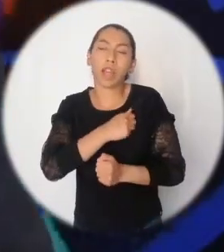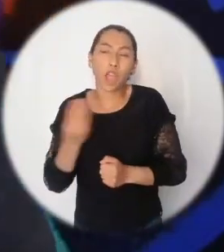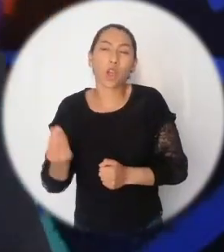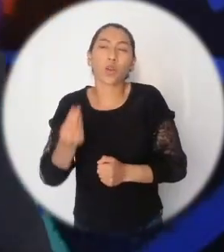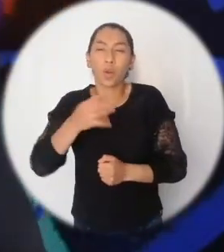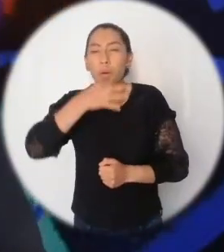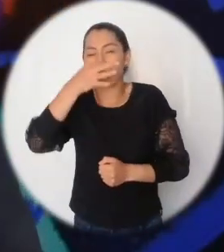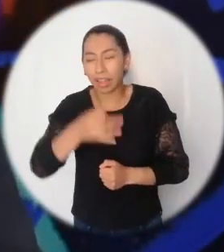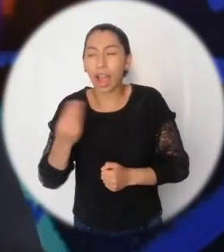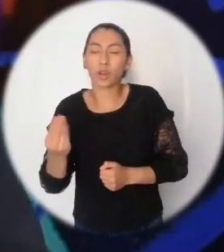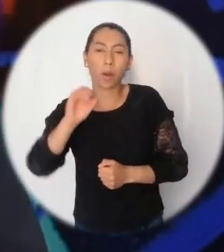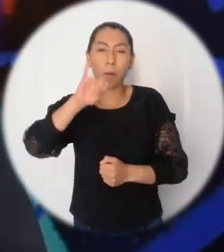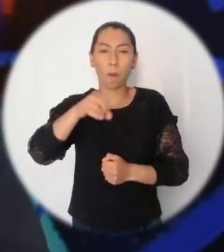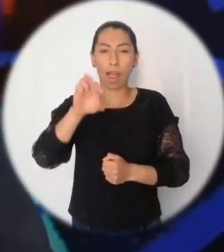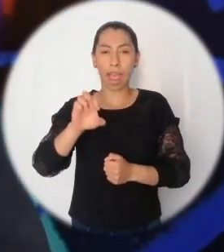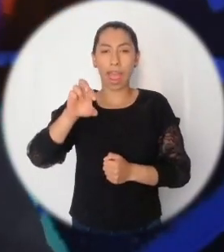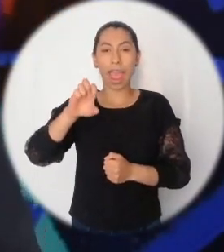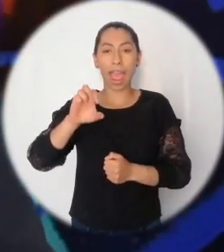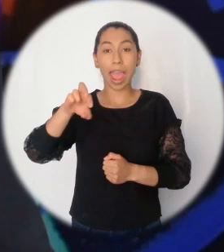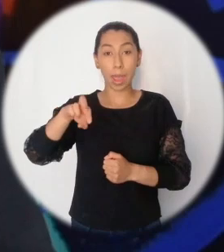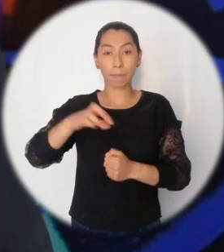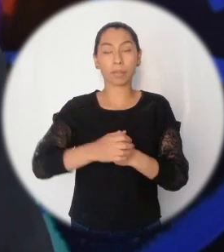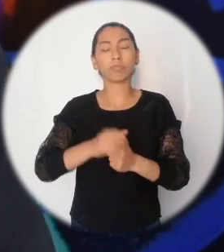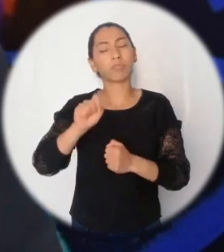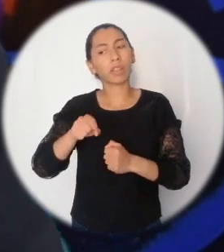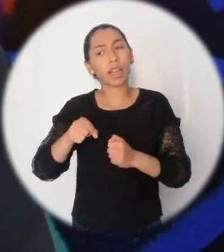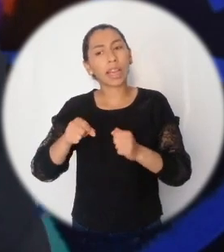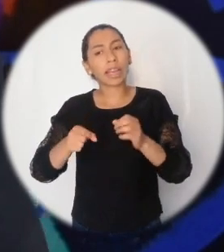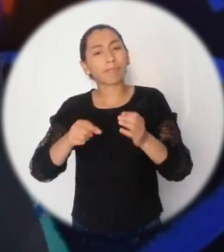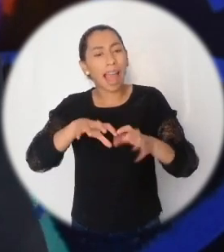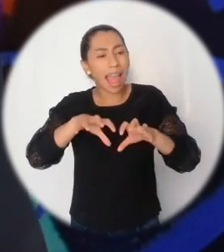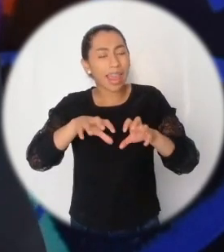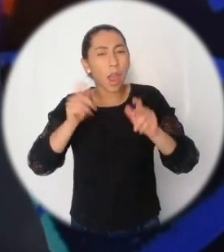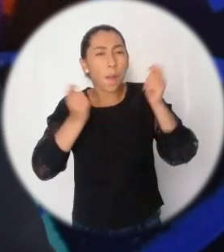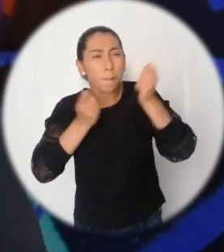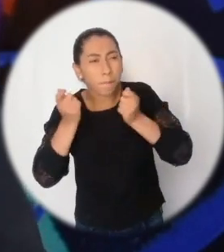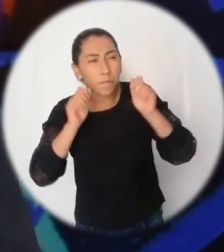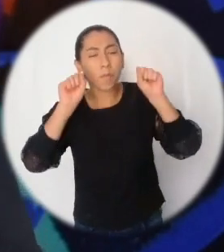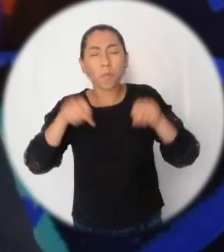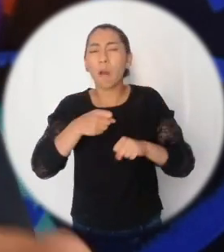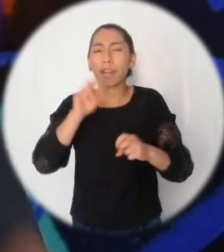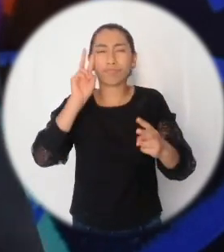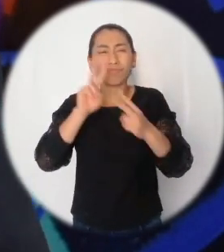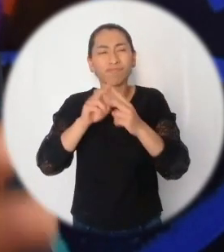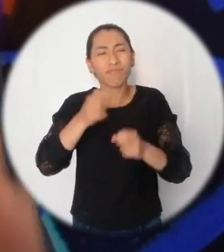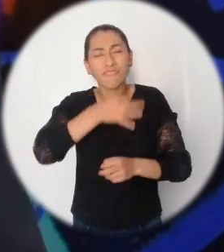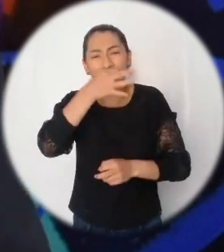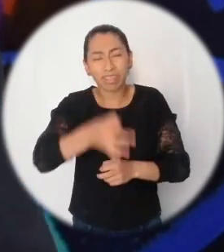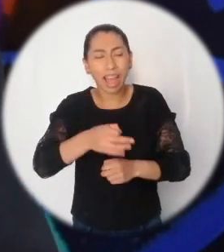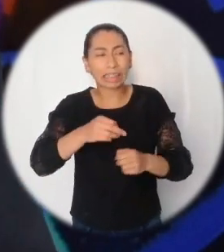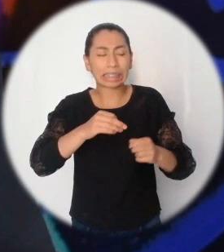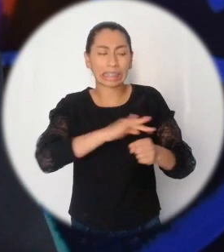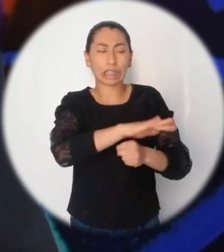Verdad, se ha pedido a la JEP que en esta oportunidad, a través de estos mecanismos de justicia transicional, permitan conocer la verdad de lo que